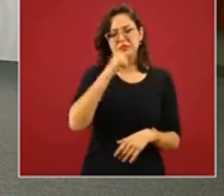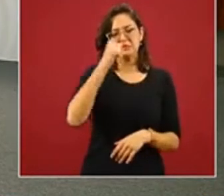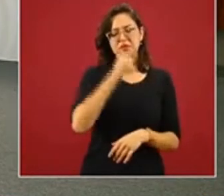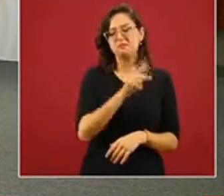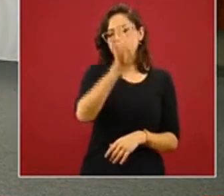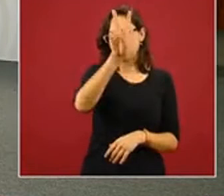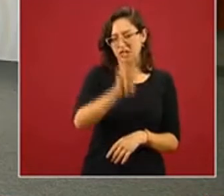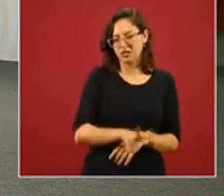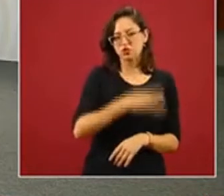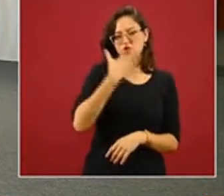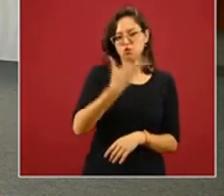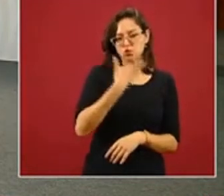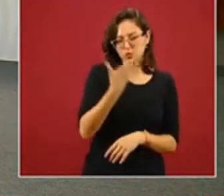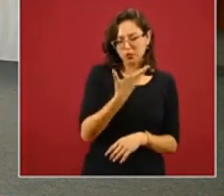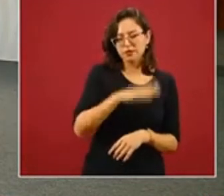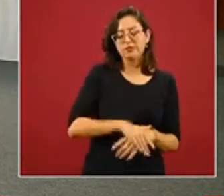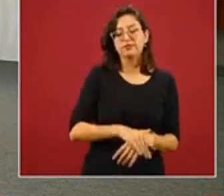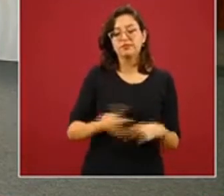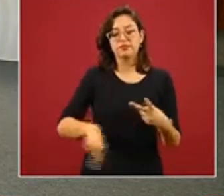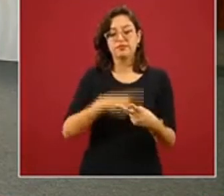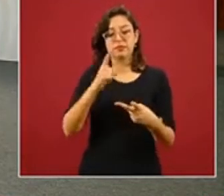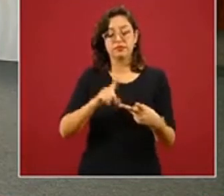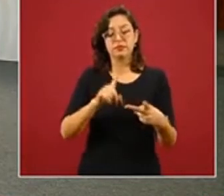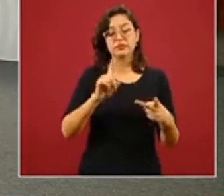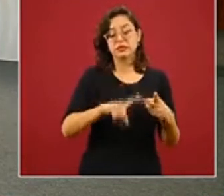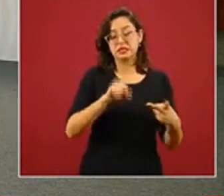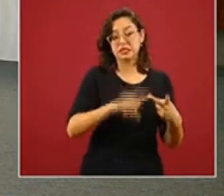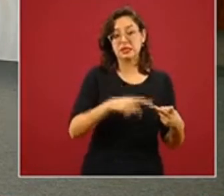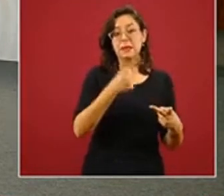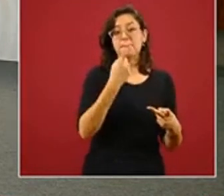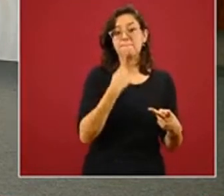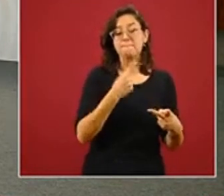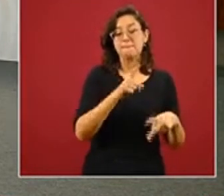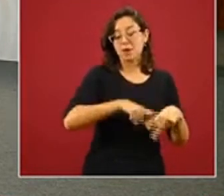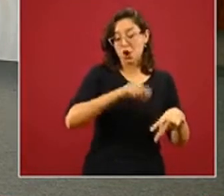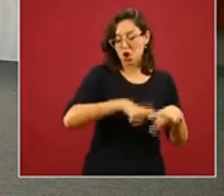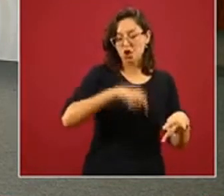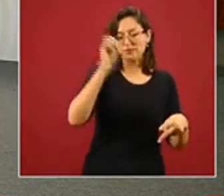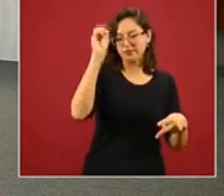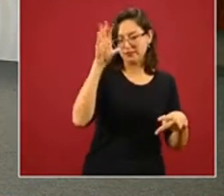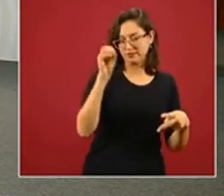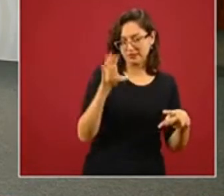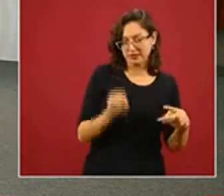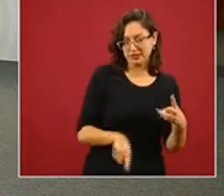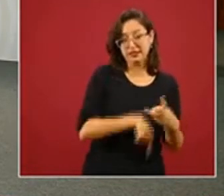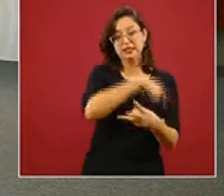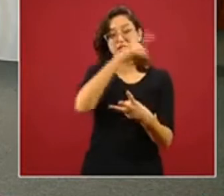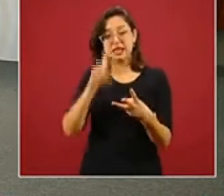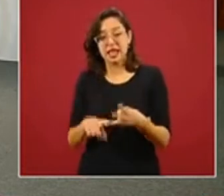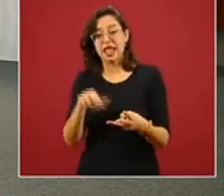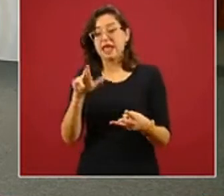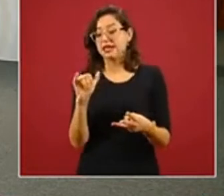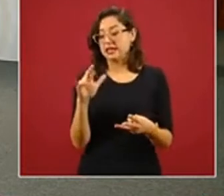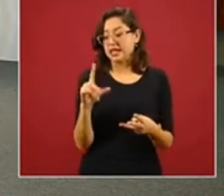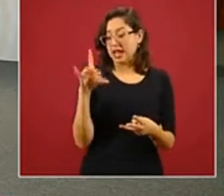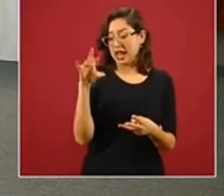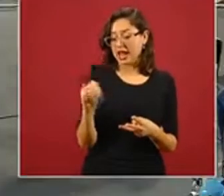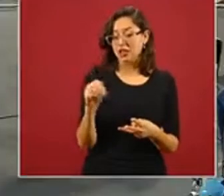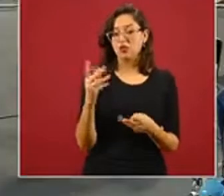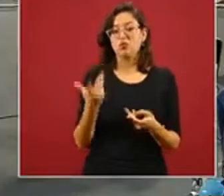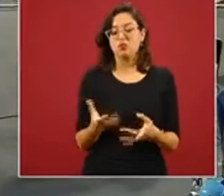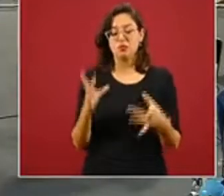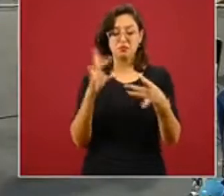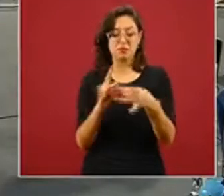viernes y el semáforo de riesgo COVID. El doctor Ricardo Cortés va a explicar la mecánica, cómo